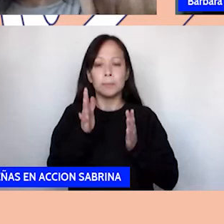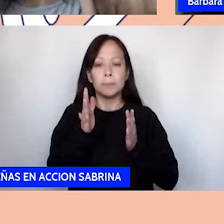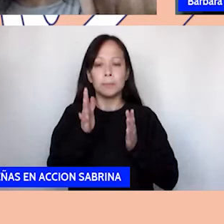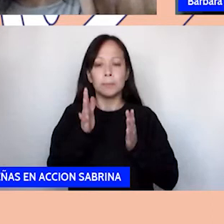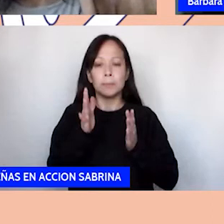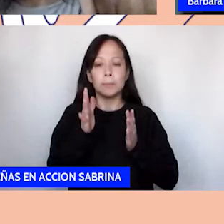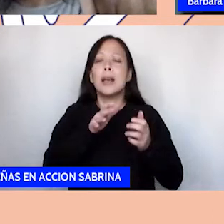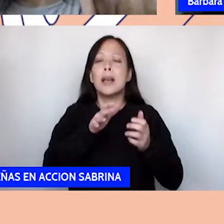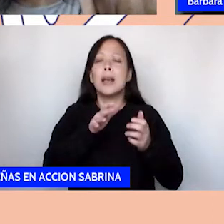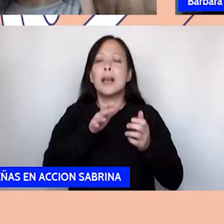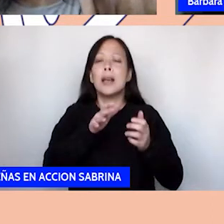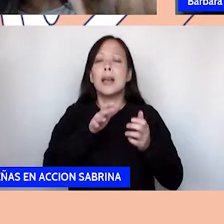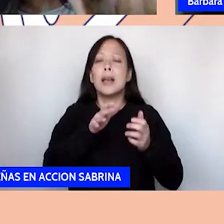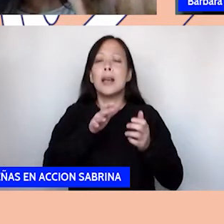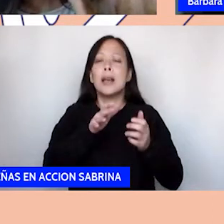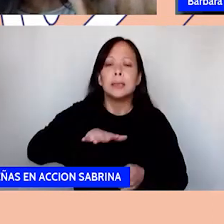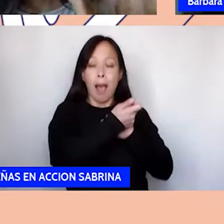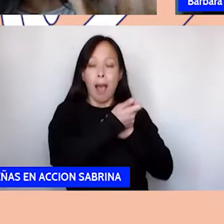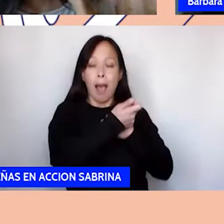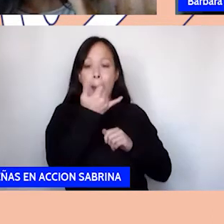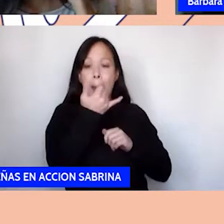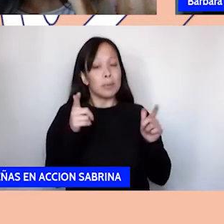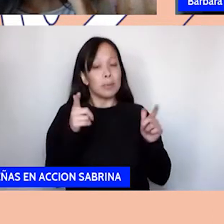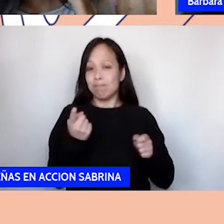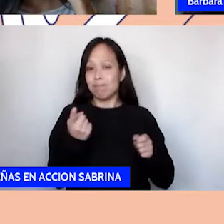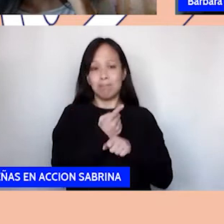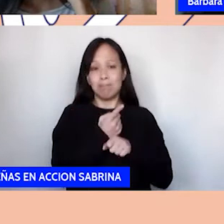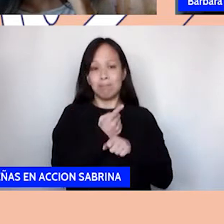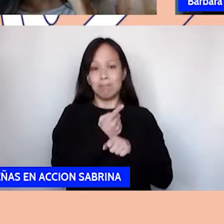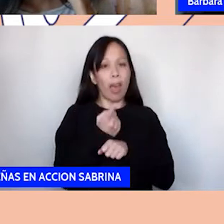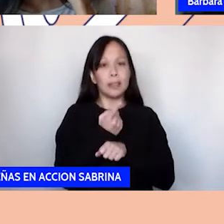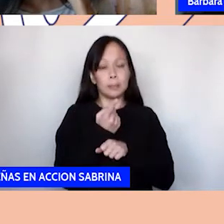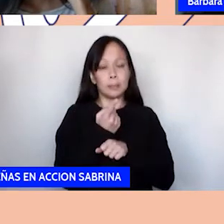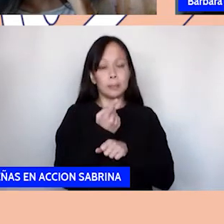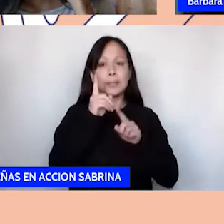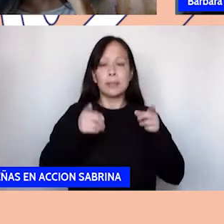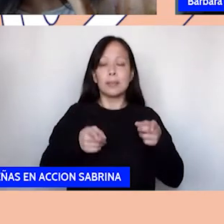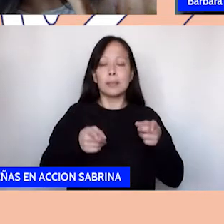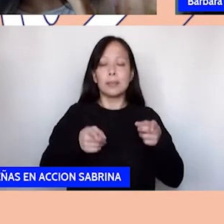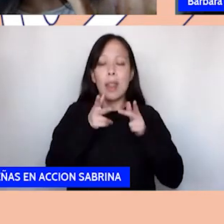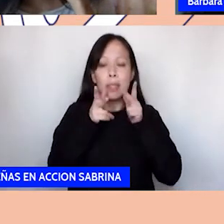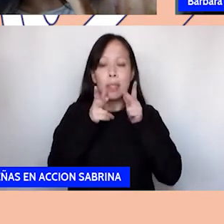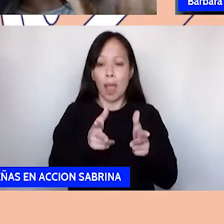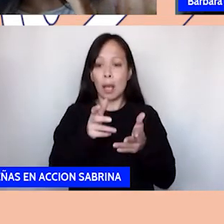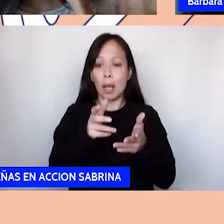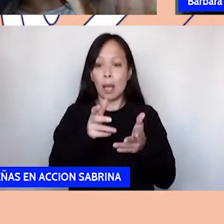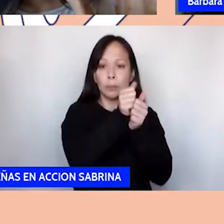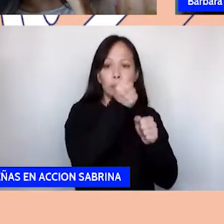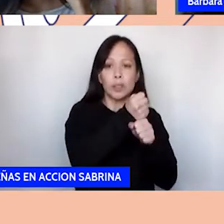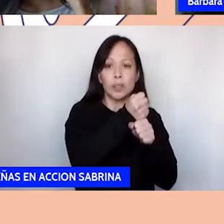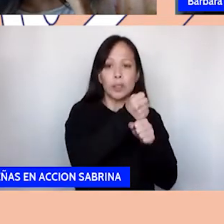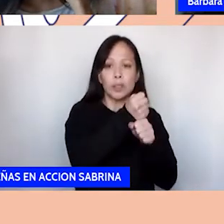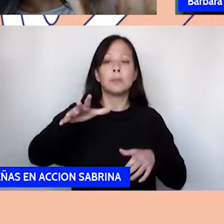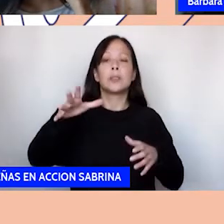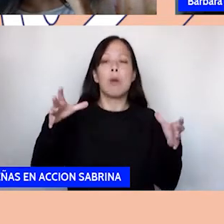todo que ya están haciendo muchas cosas, están liderando movimientos, campañas, capacitaciones, están transformando sus comunidades y sus